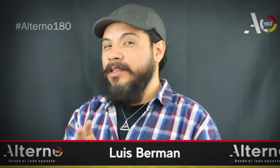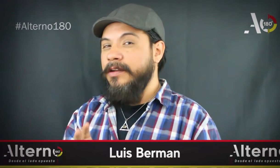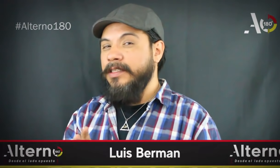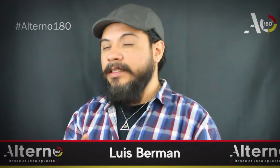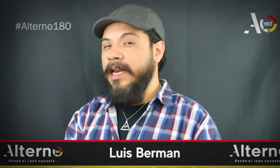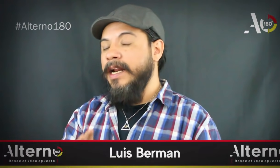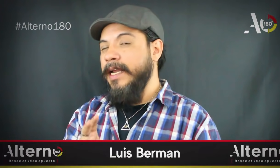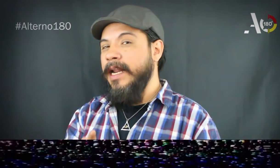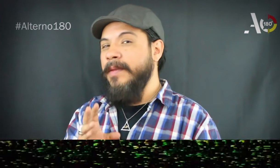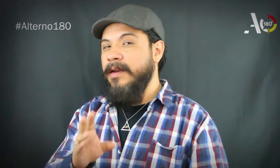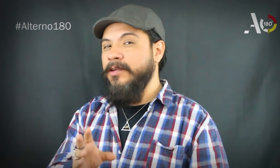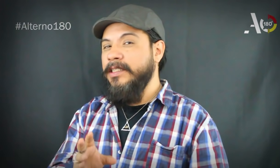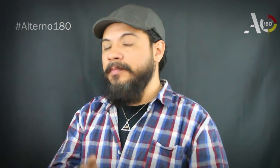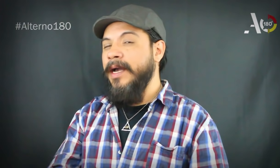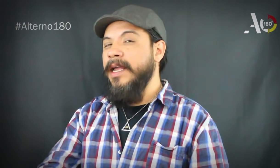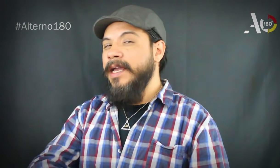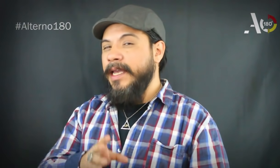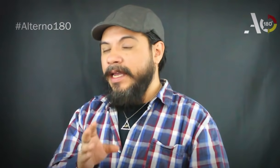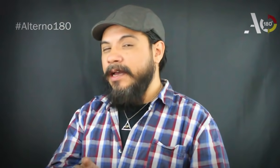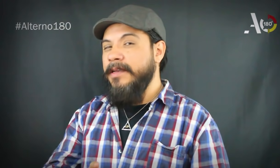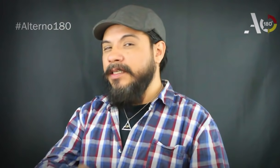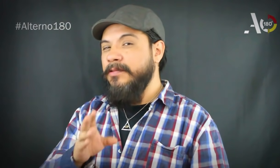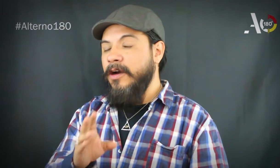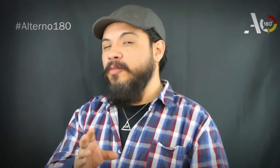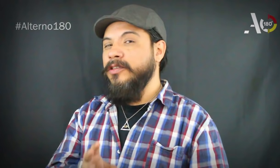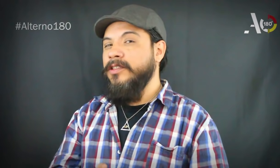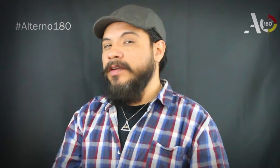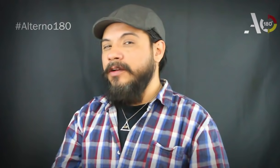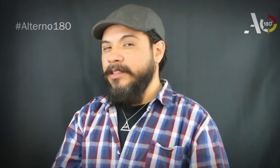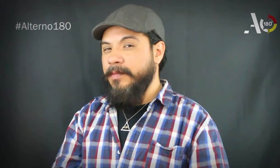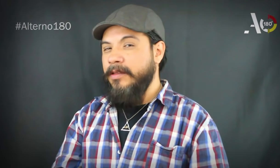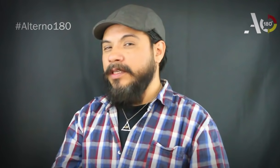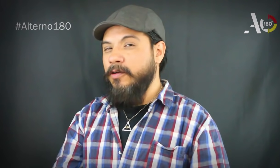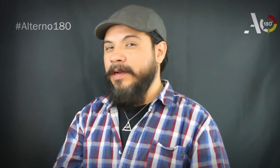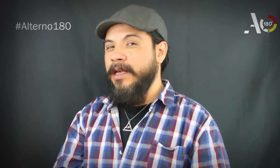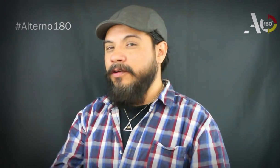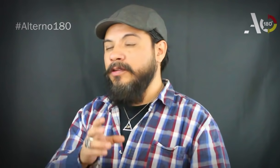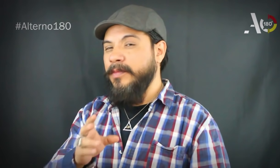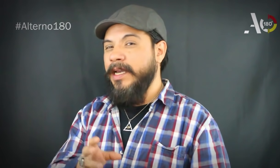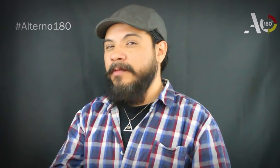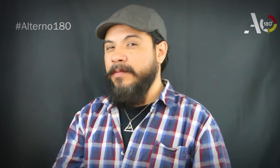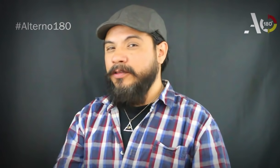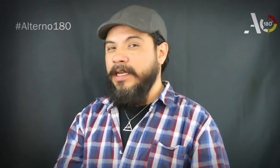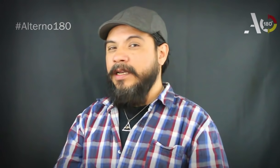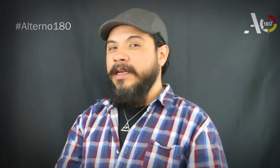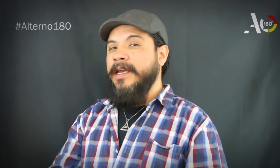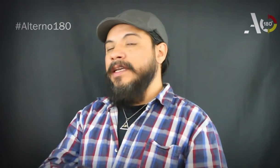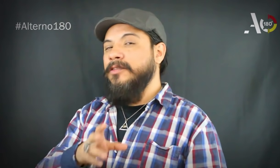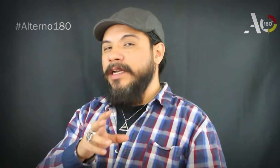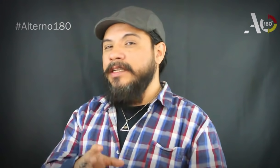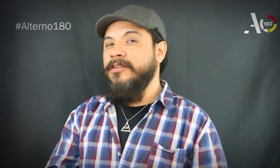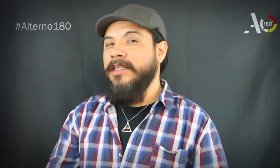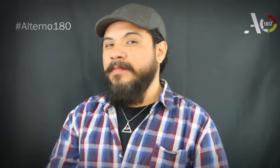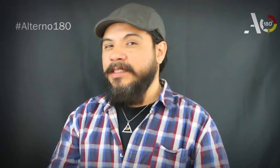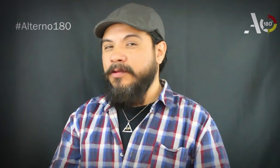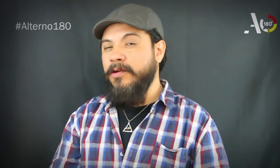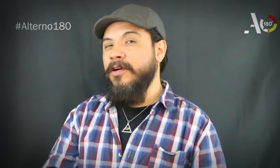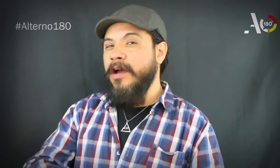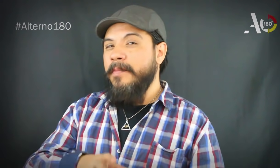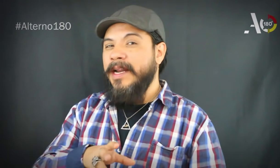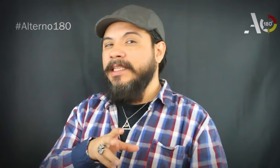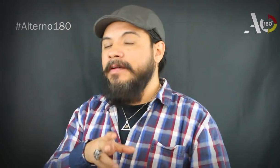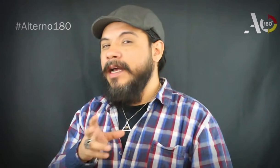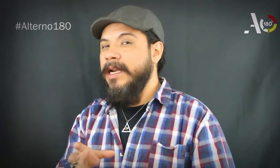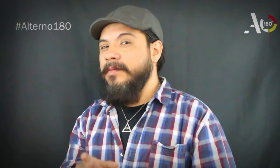que el funcionario estatal reclama al municipal que encabece una oposición a los enviados del gobernador Luis Miguel Barbosa. Esto a inicios del mes de